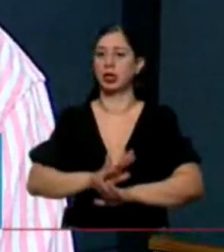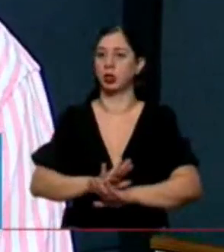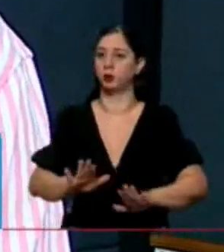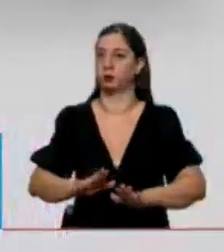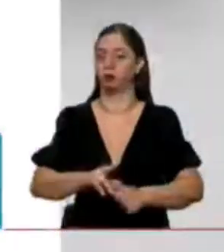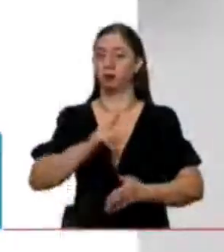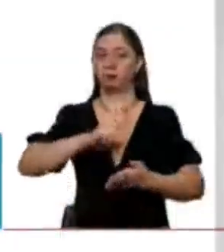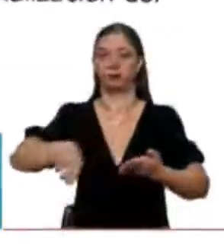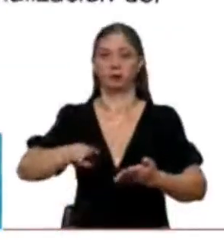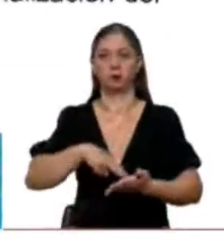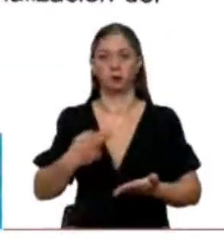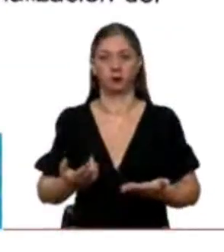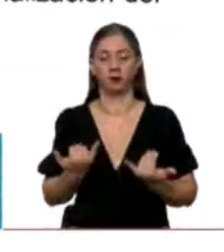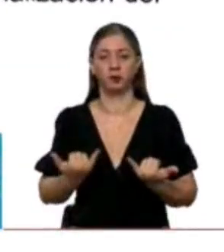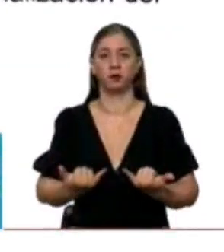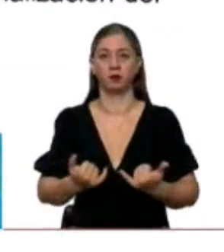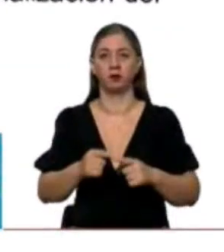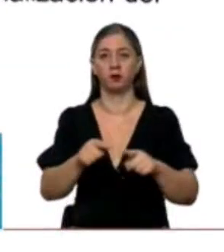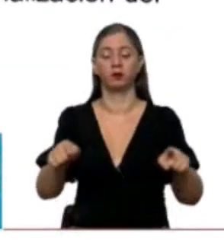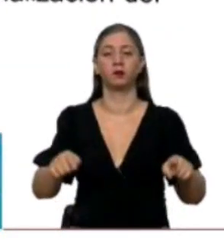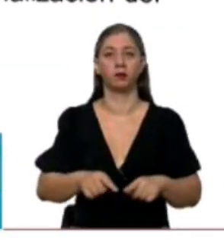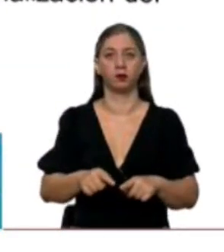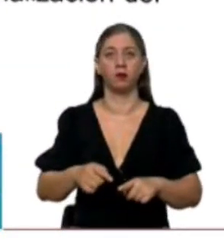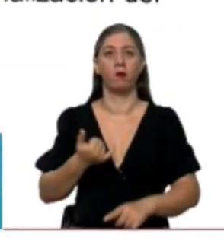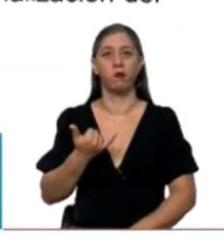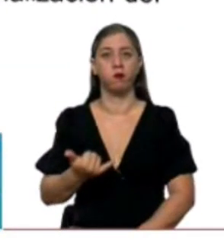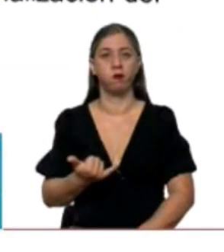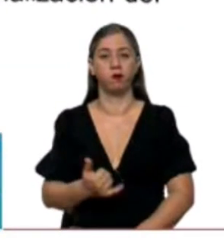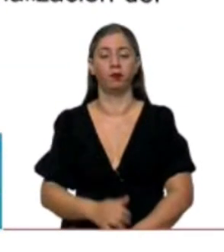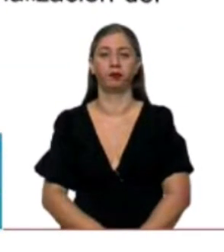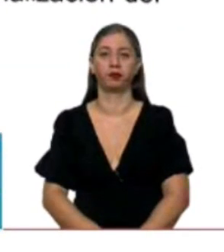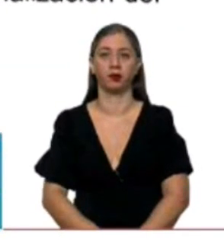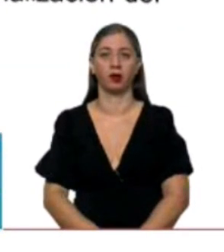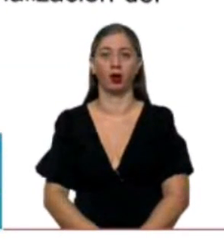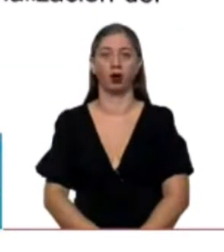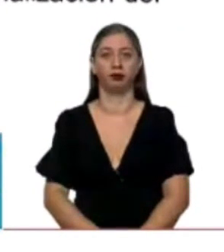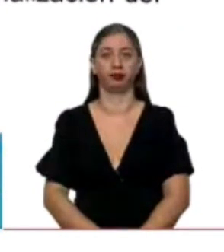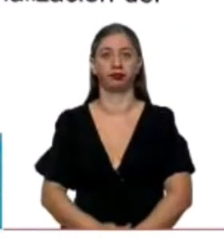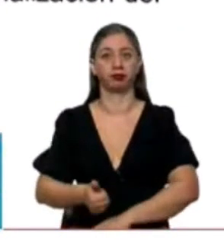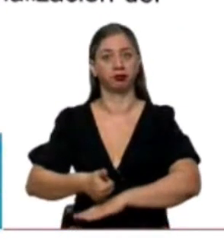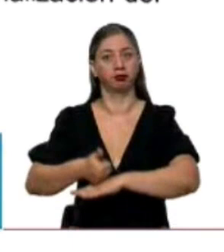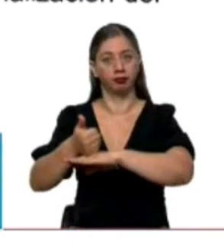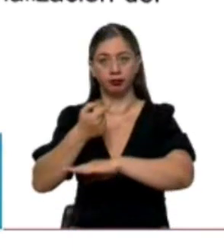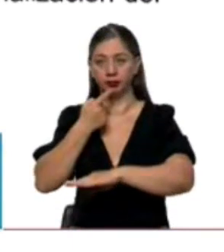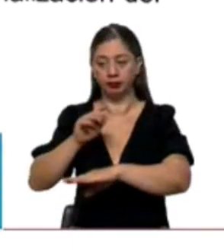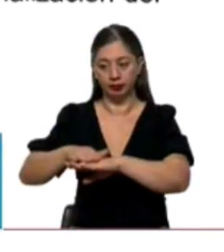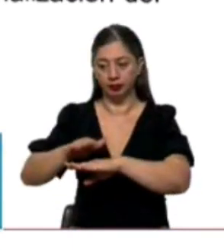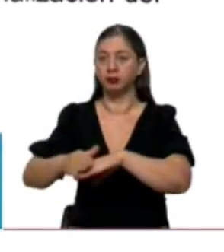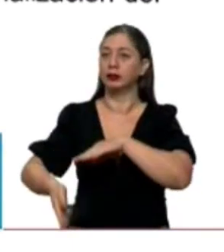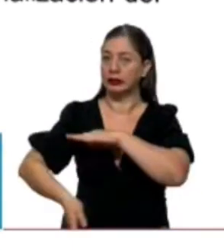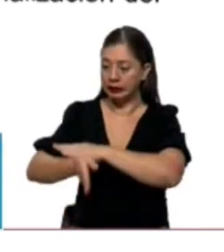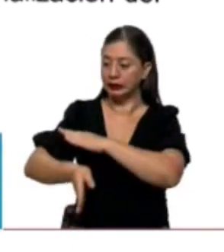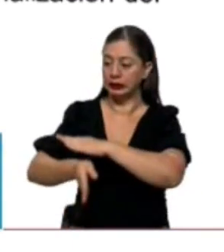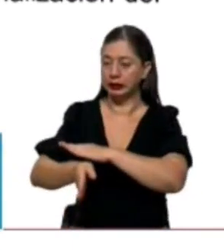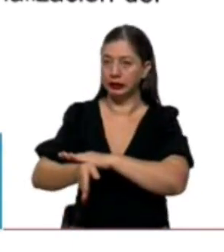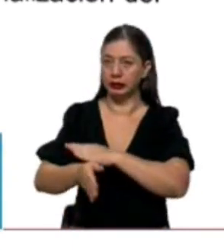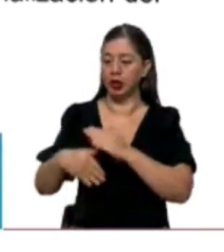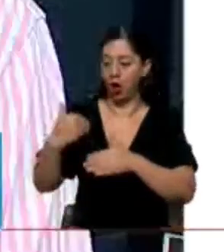suspendida y este despacho le ofició al inspector, digamos, instándolo a que avance con el